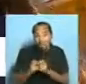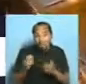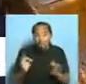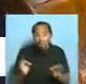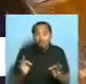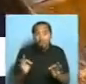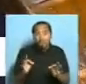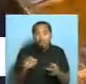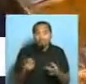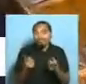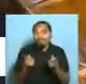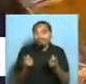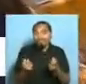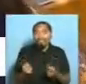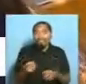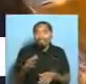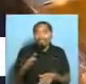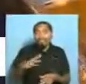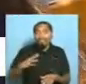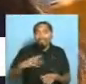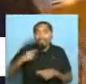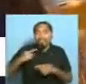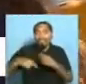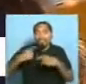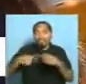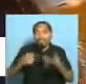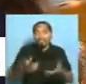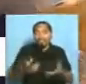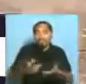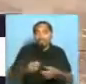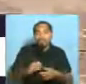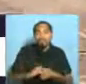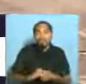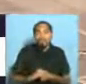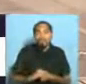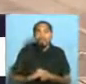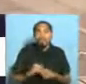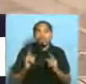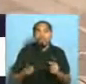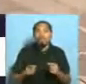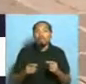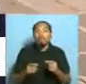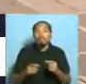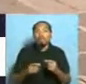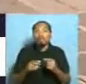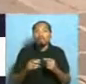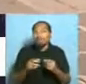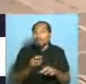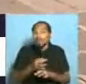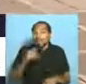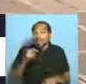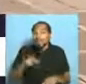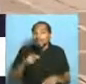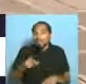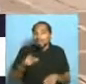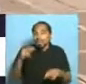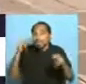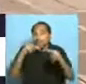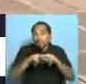gente de educación, con la modalidad de educación hospitalaria y domiciliaria, que colabora mucho en este tipo